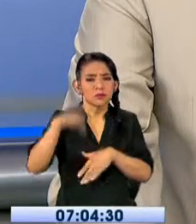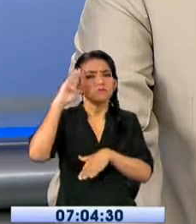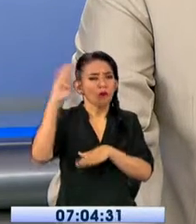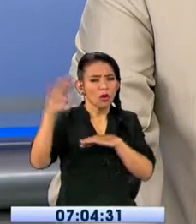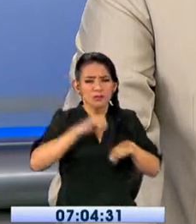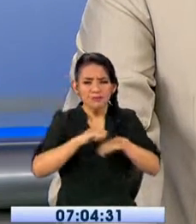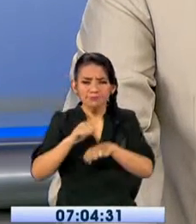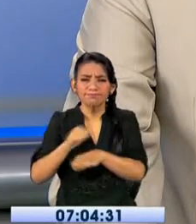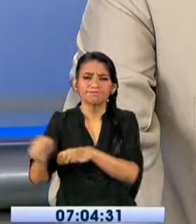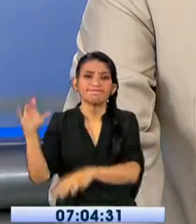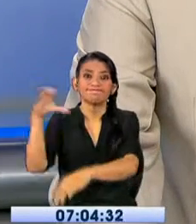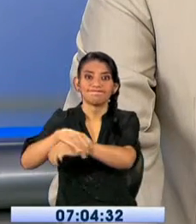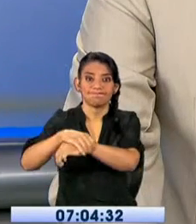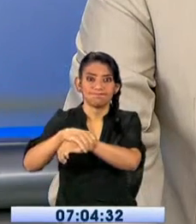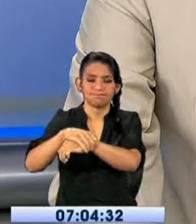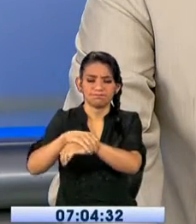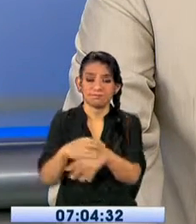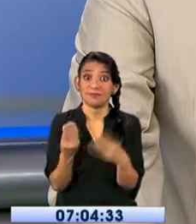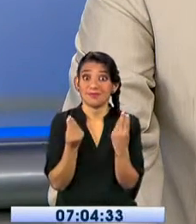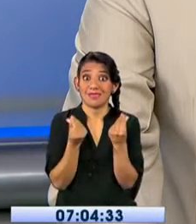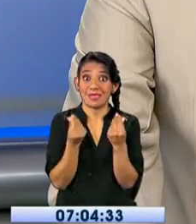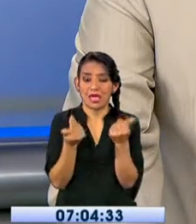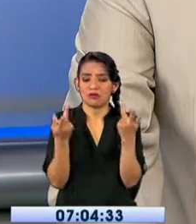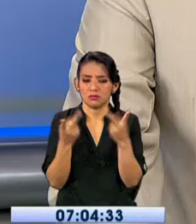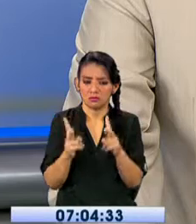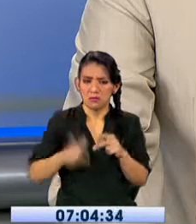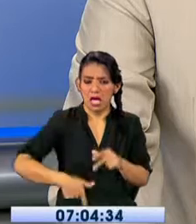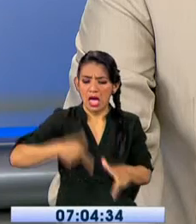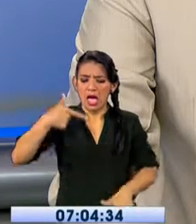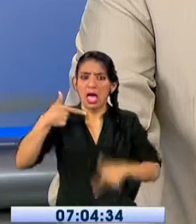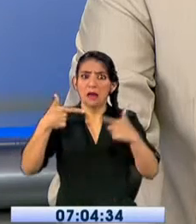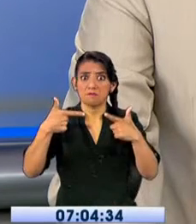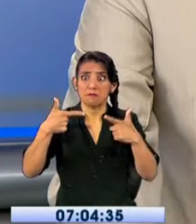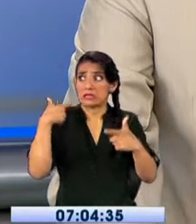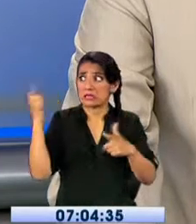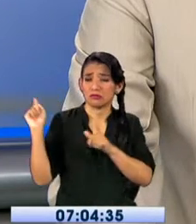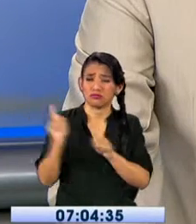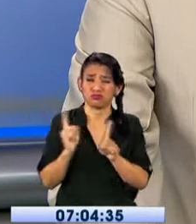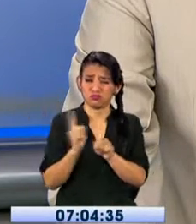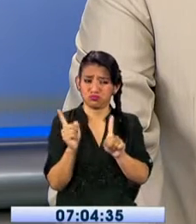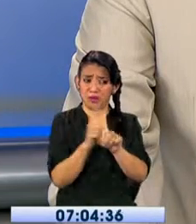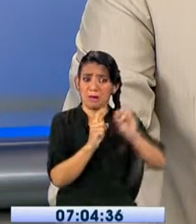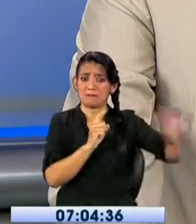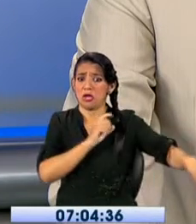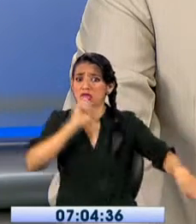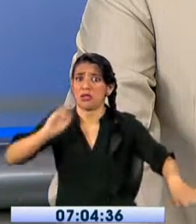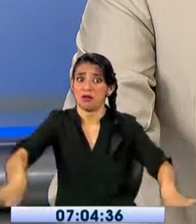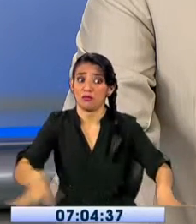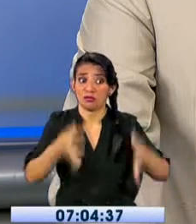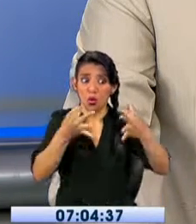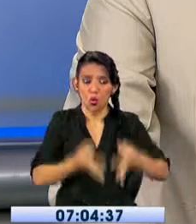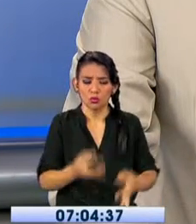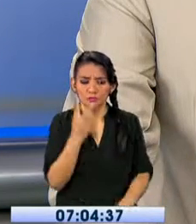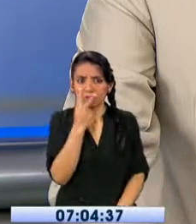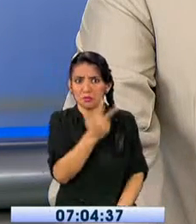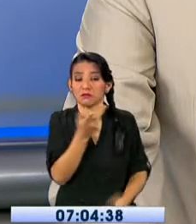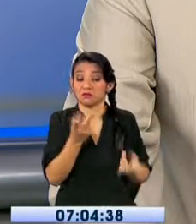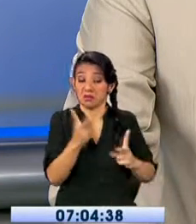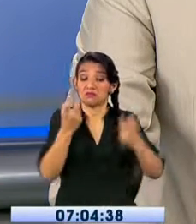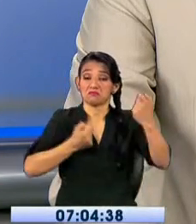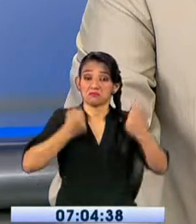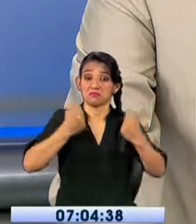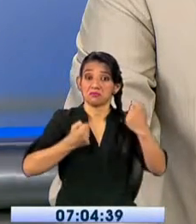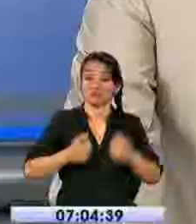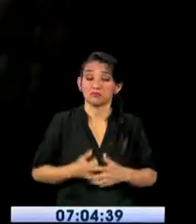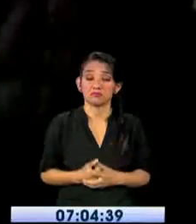policial. Aparentemente el dinero y las armas de fuego ellos lanzaron en la persecución. El afectado reconoció uno de ellos y el vehículo en el que se